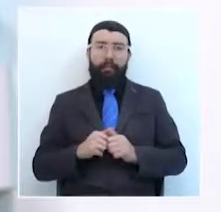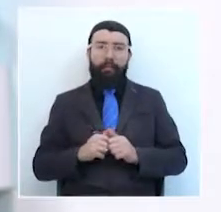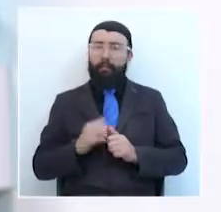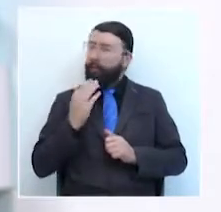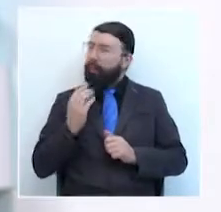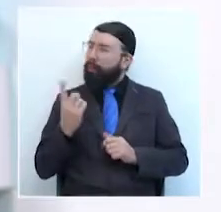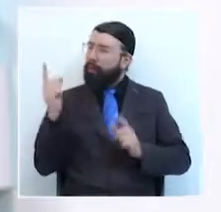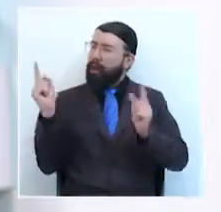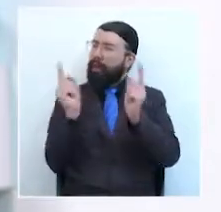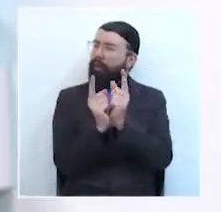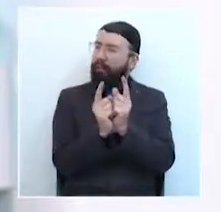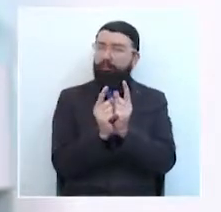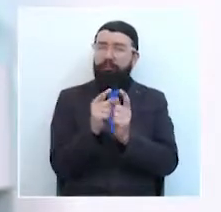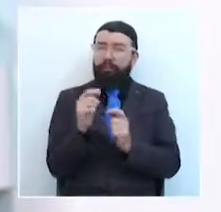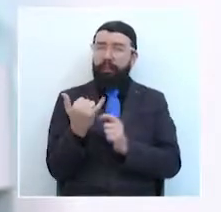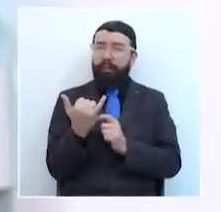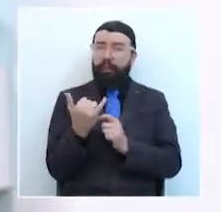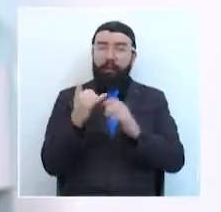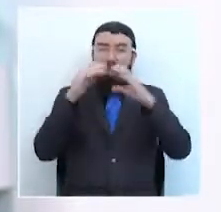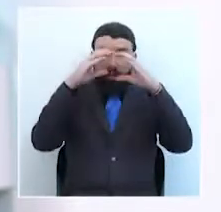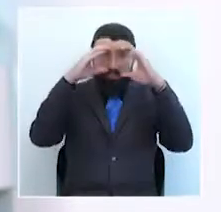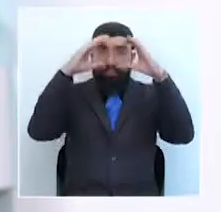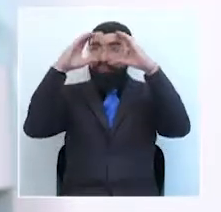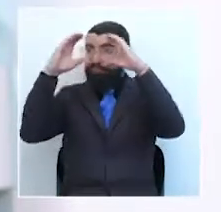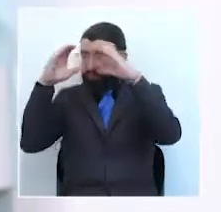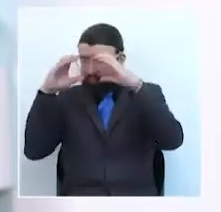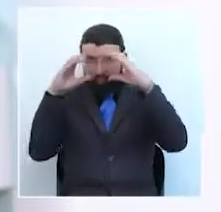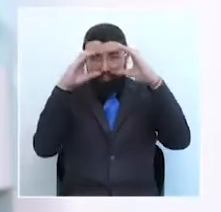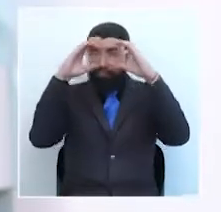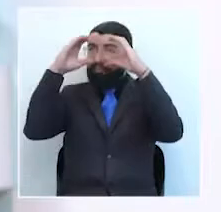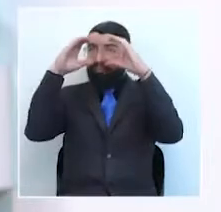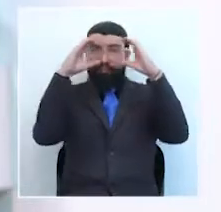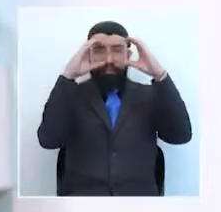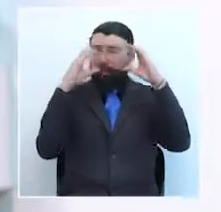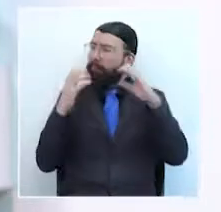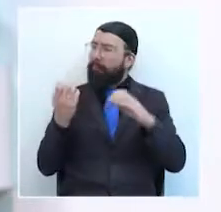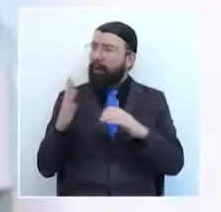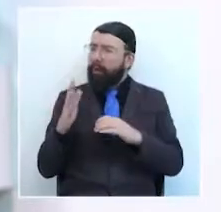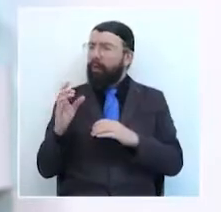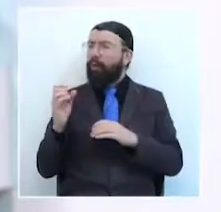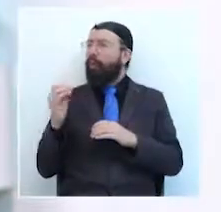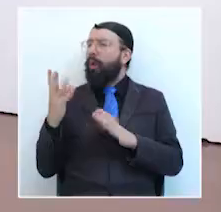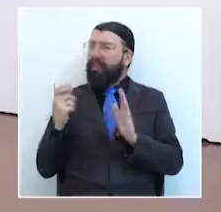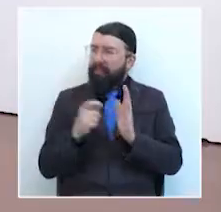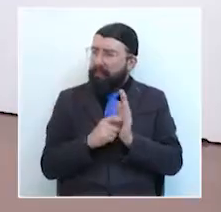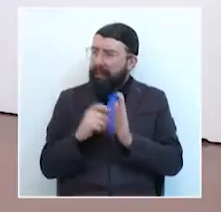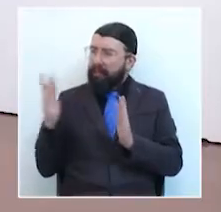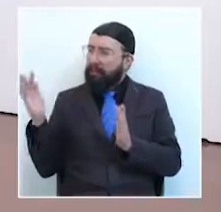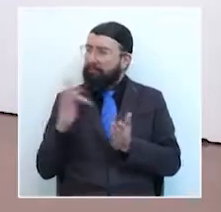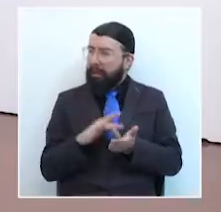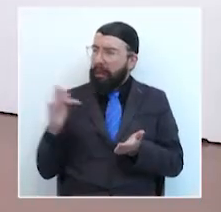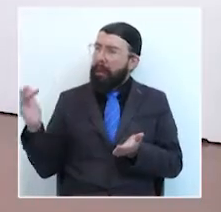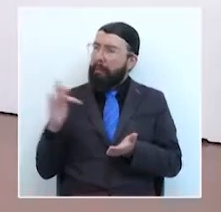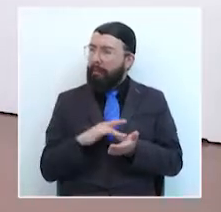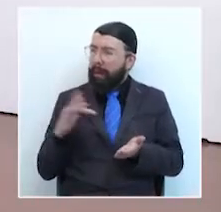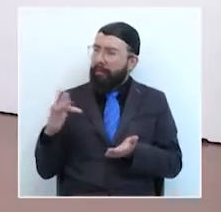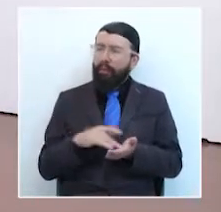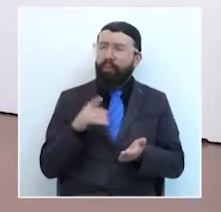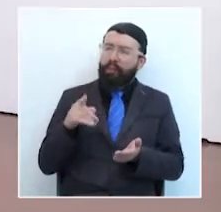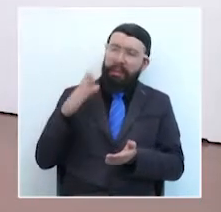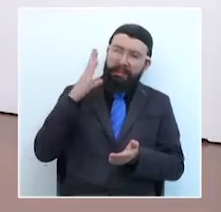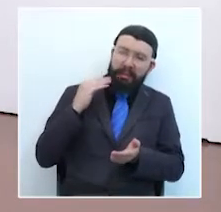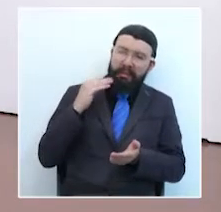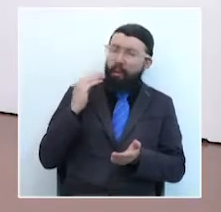fisioterapéutica y con la realidad virtual más o menos cuántas sesiones necesita una persona según la experiencia de ustedes